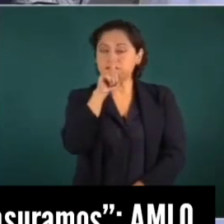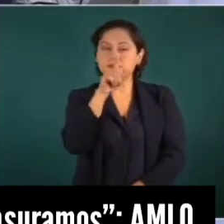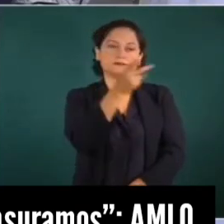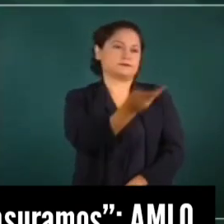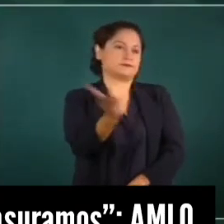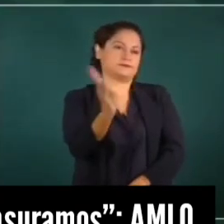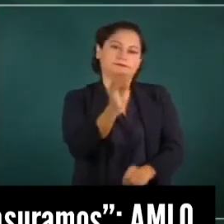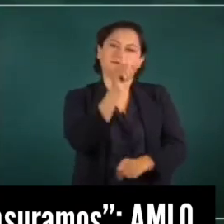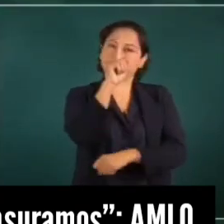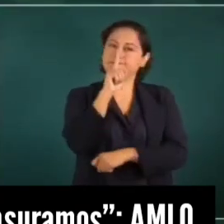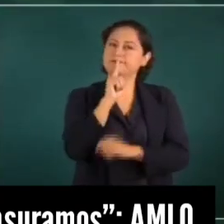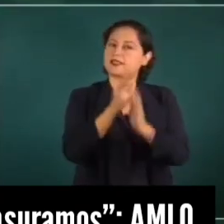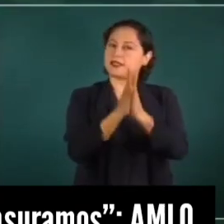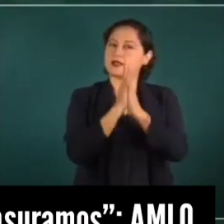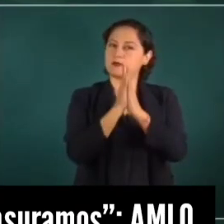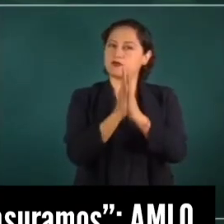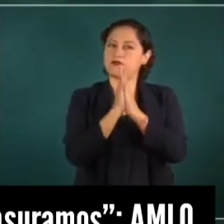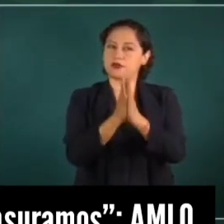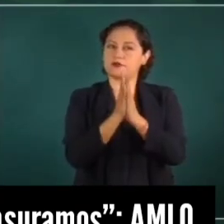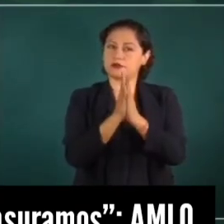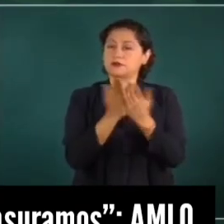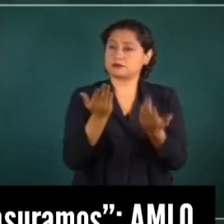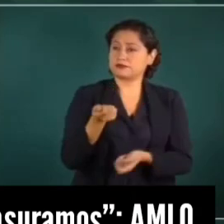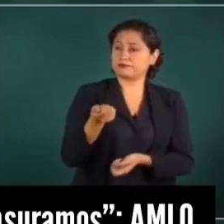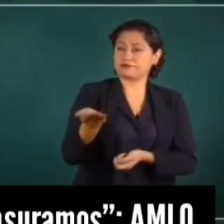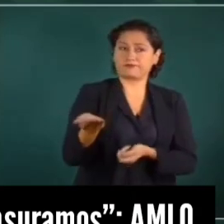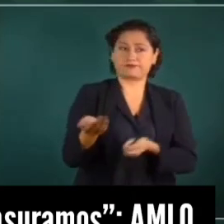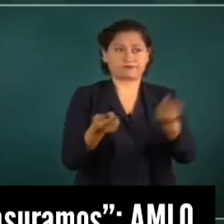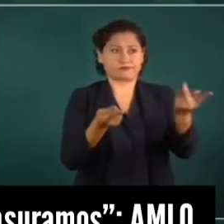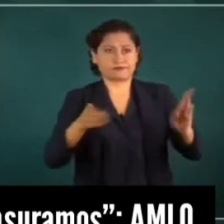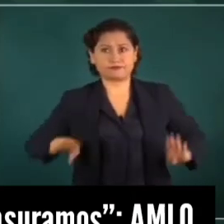Es decir, son mentirosos,